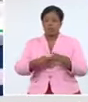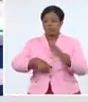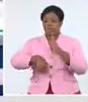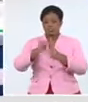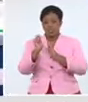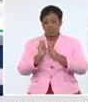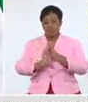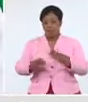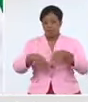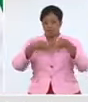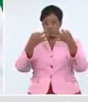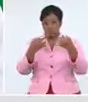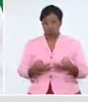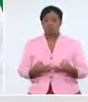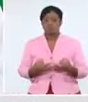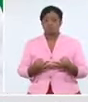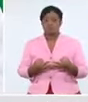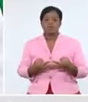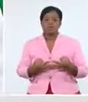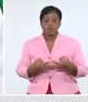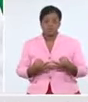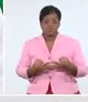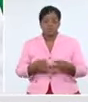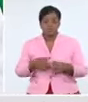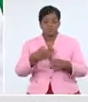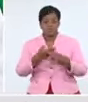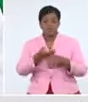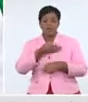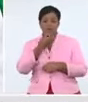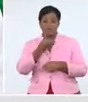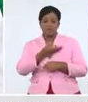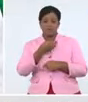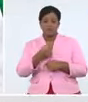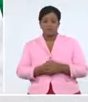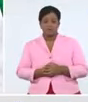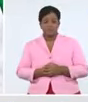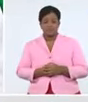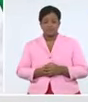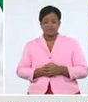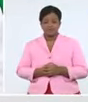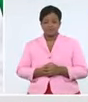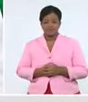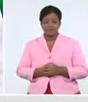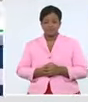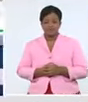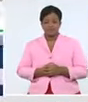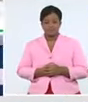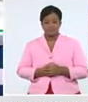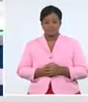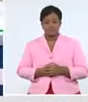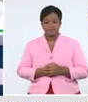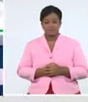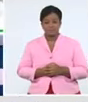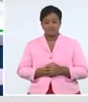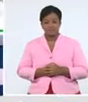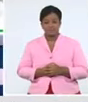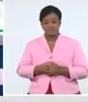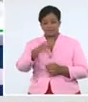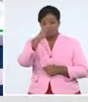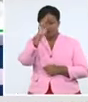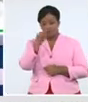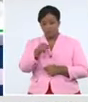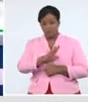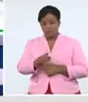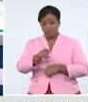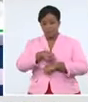quedar establecido para toda la protección, por así decirlo, anti-COVID. Doctora, cuando nos quedan ya algunos